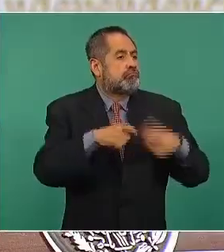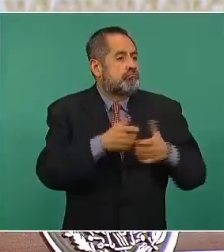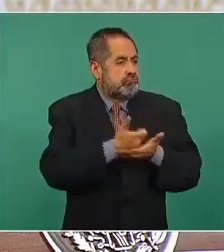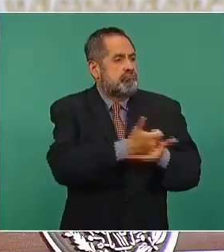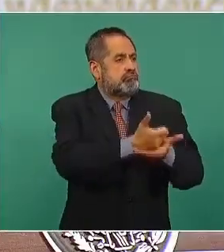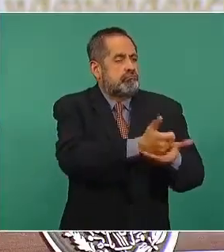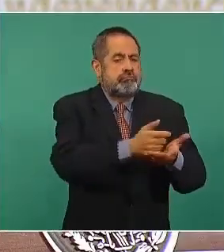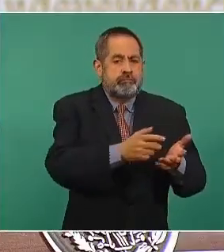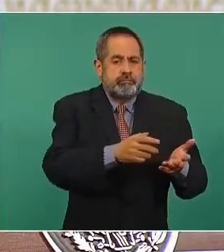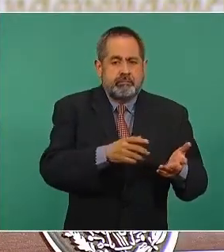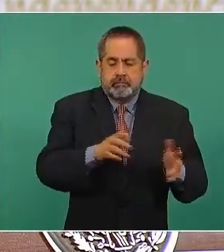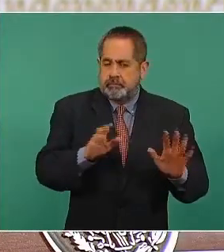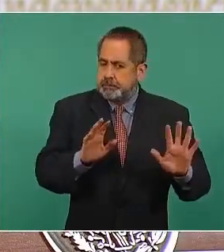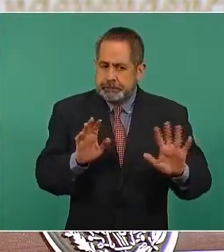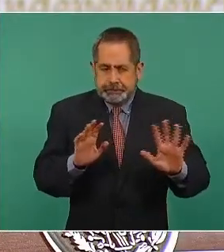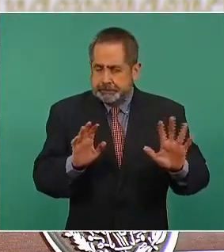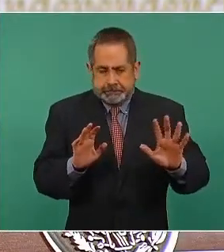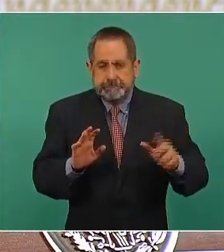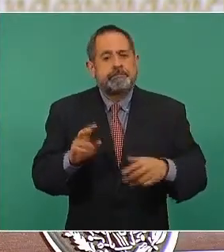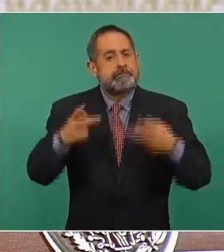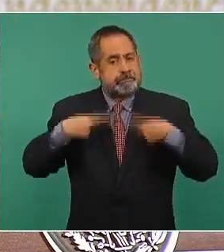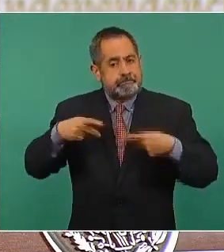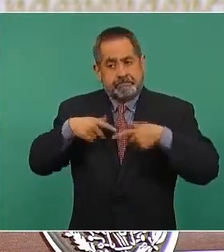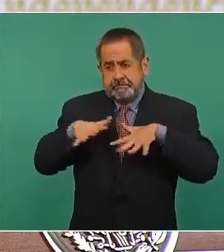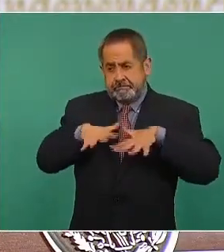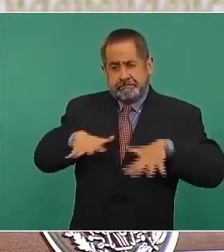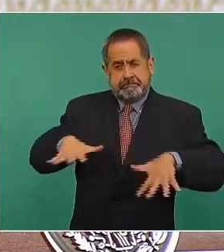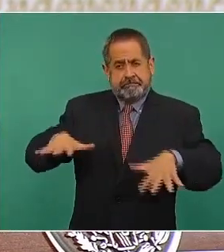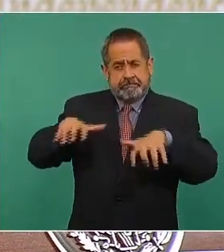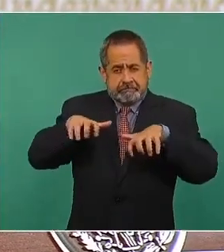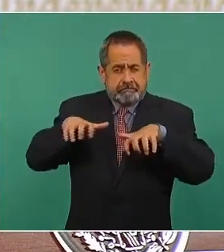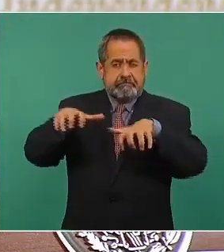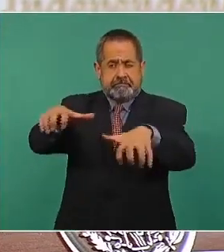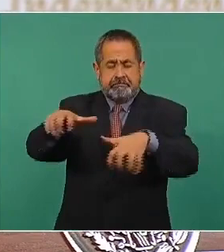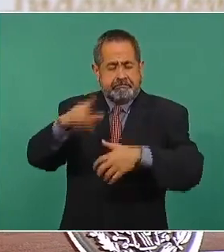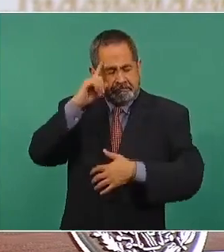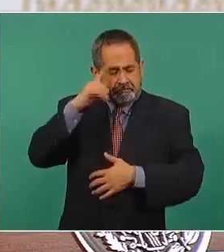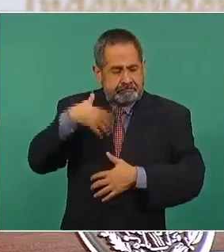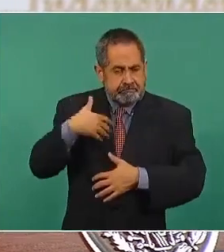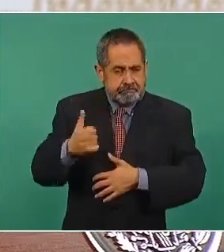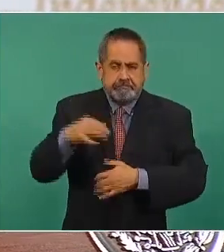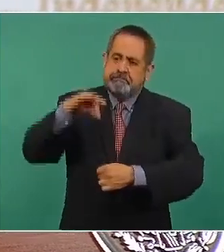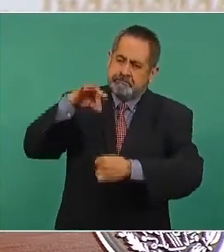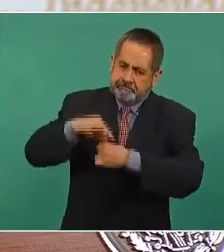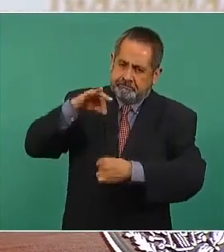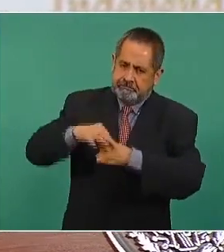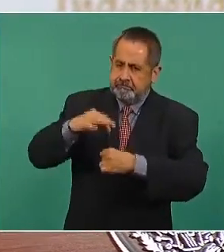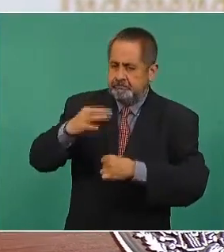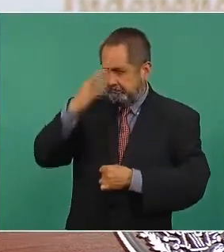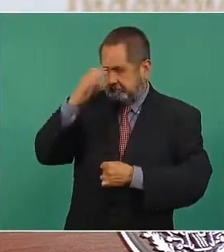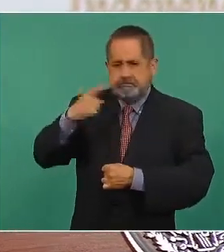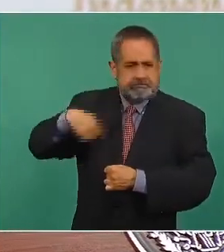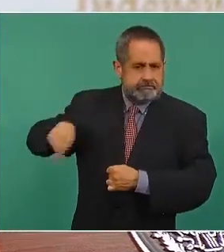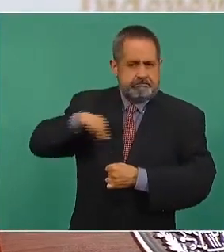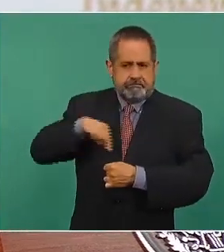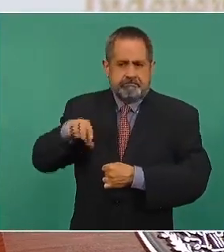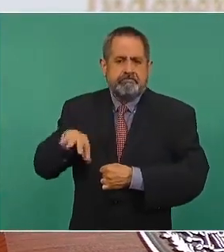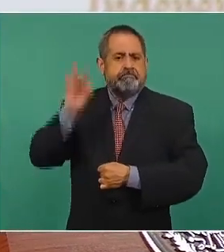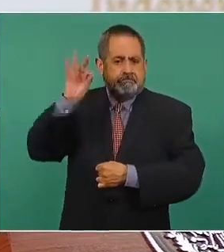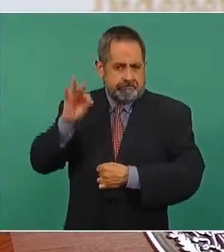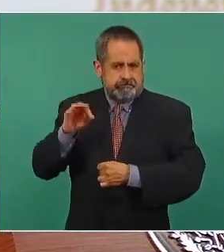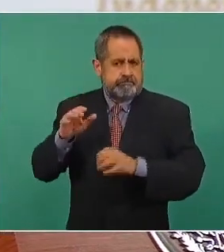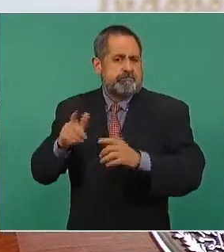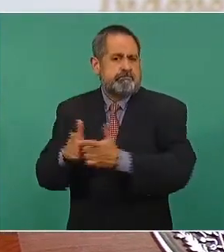Entonces, la gente lo entendió muy bien y nos dio su confianza en las elecciones de junio, y